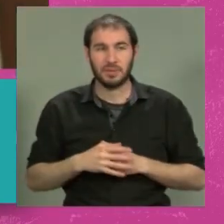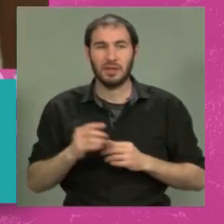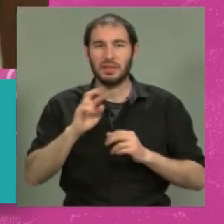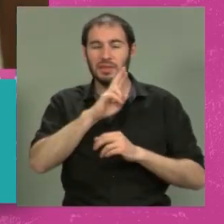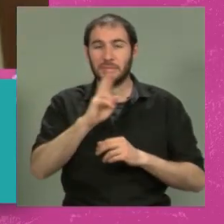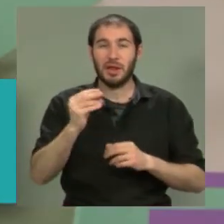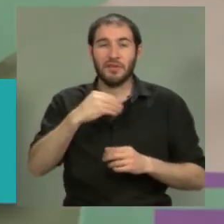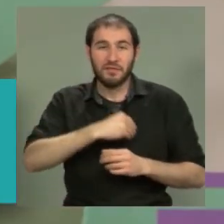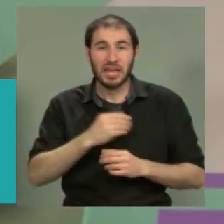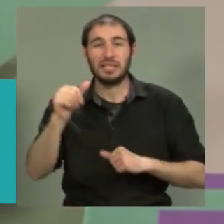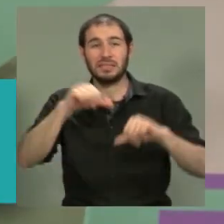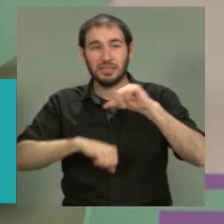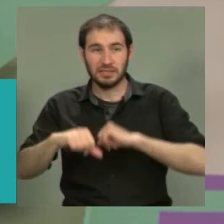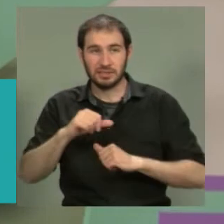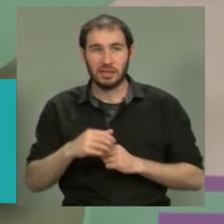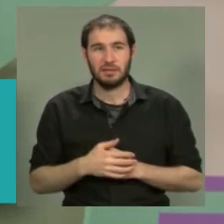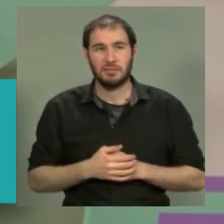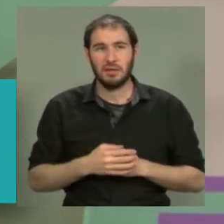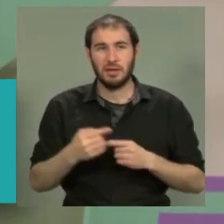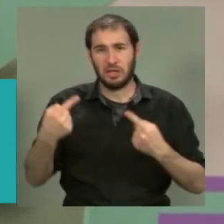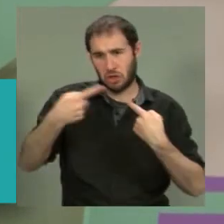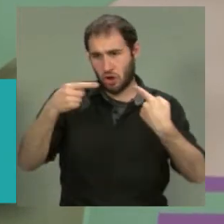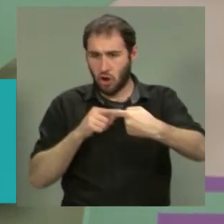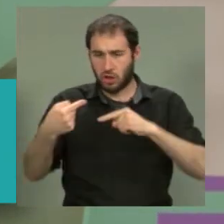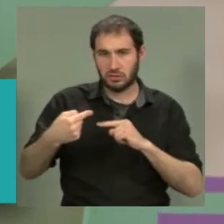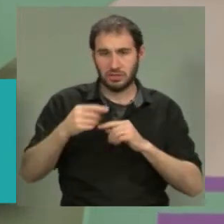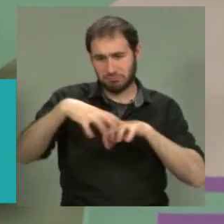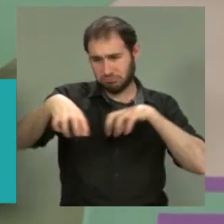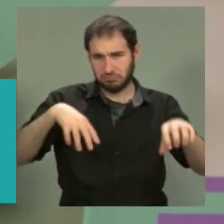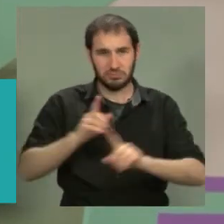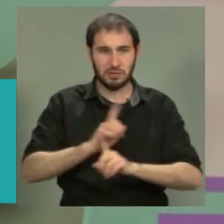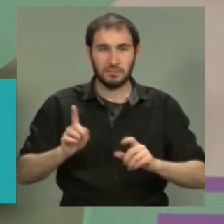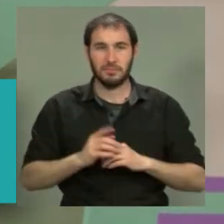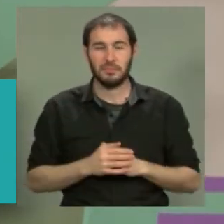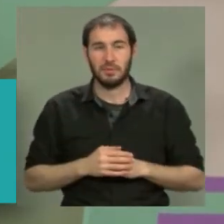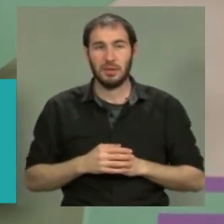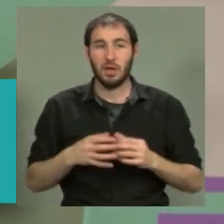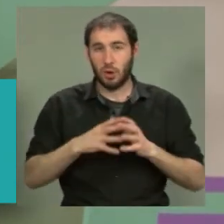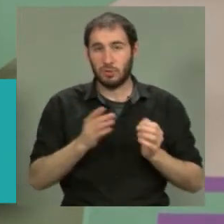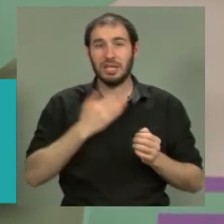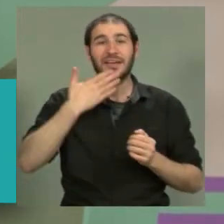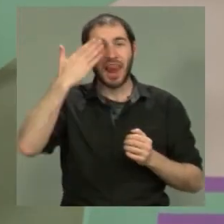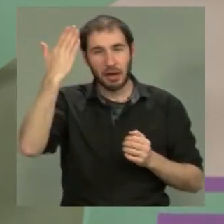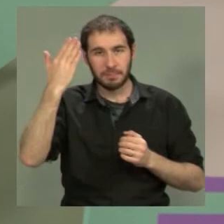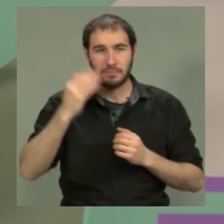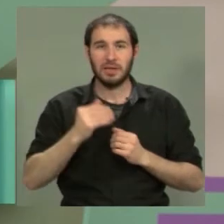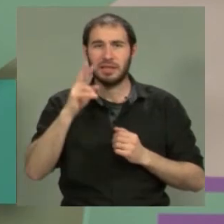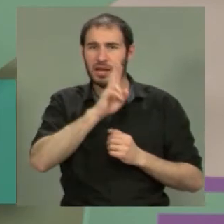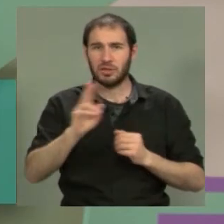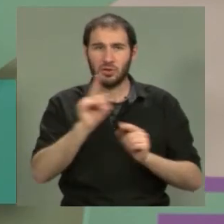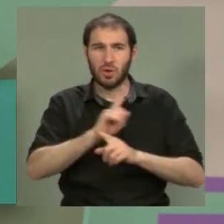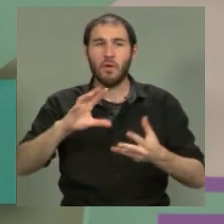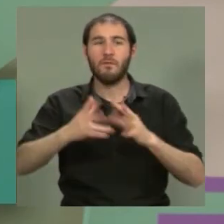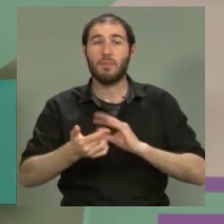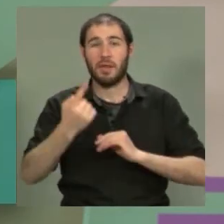fe y ciencia no están distantes ni están separadas. Para nosotros el Islam no es una religión, es un